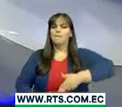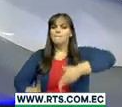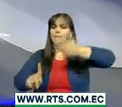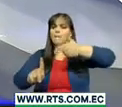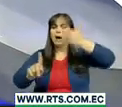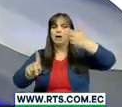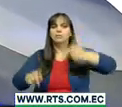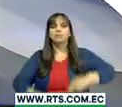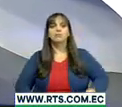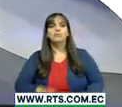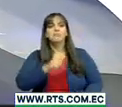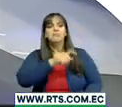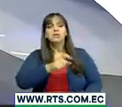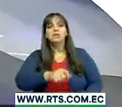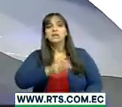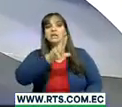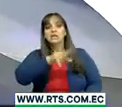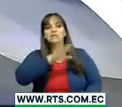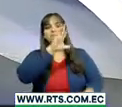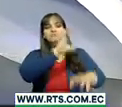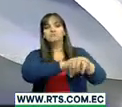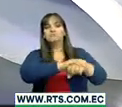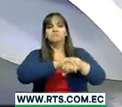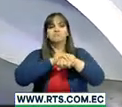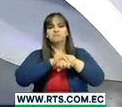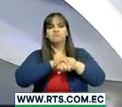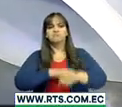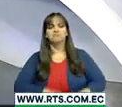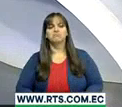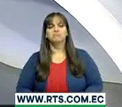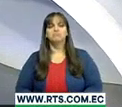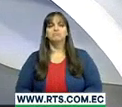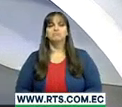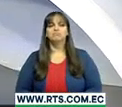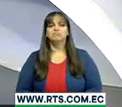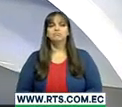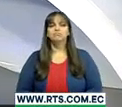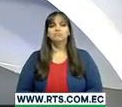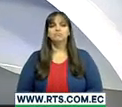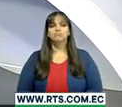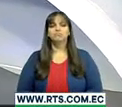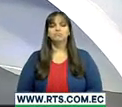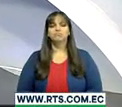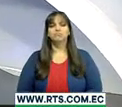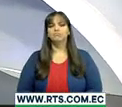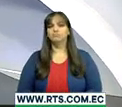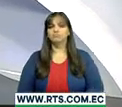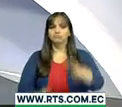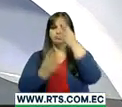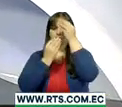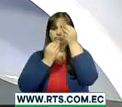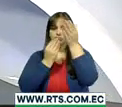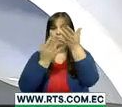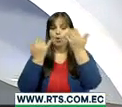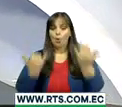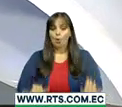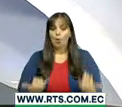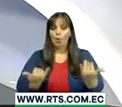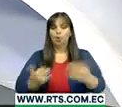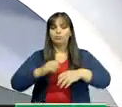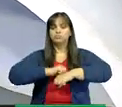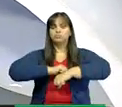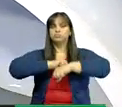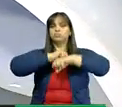investigaciones por el atentado perpetrado contra el abogado Raúl Llerena. Además, se informó que esta madrugada